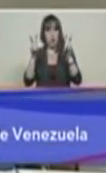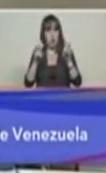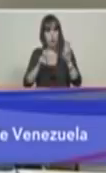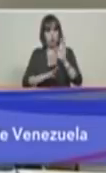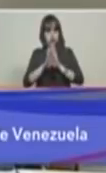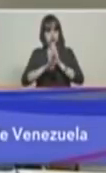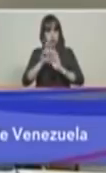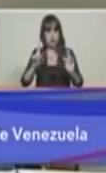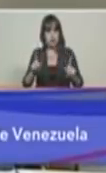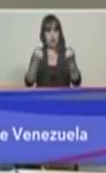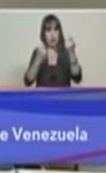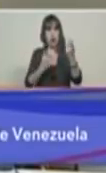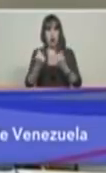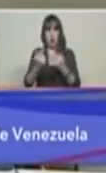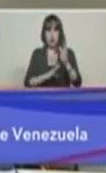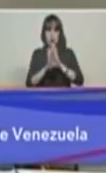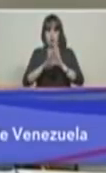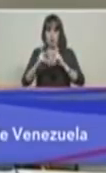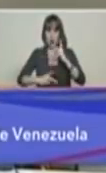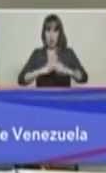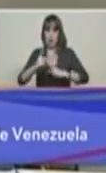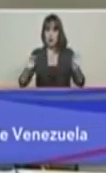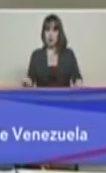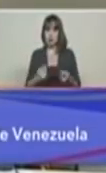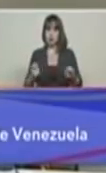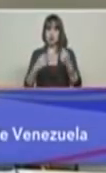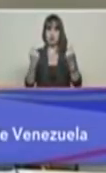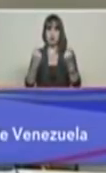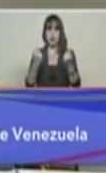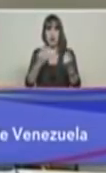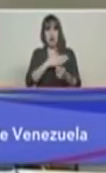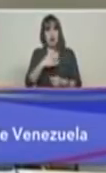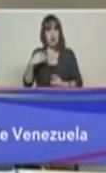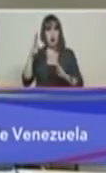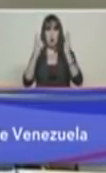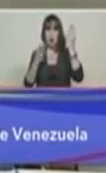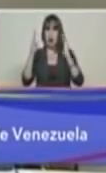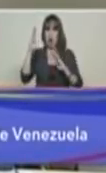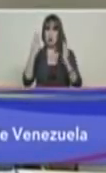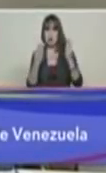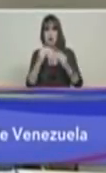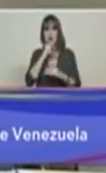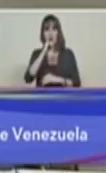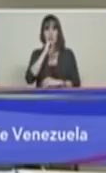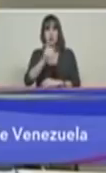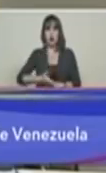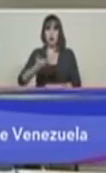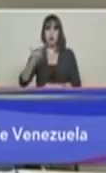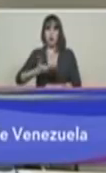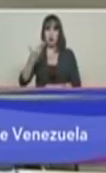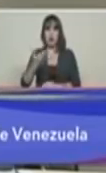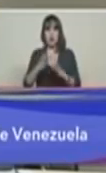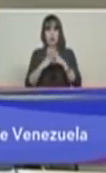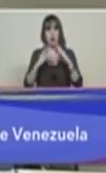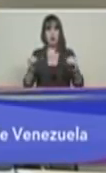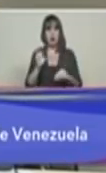económica, crecimiento y prosperidad, quiero hacer un balance y hacer algunos anuncios importantes para toda nuestra